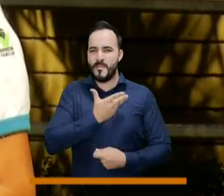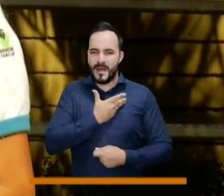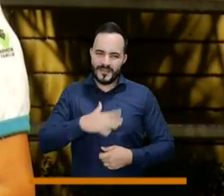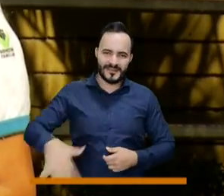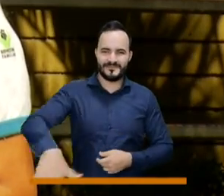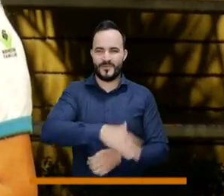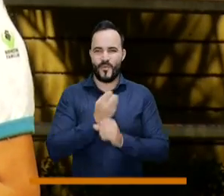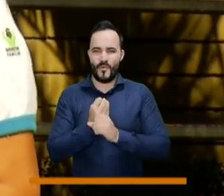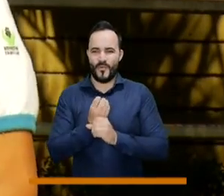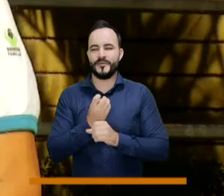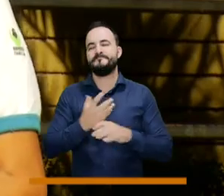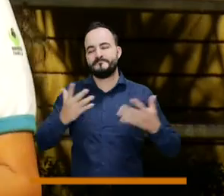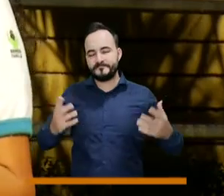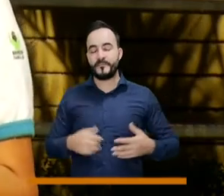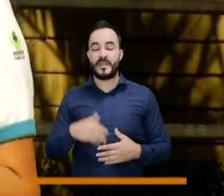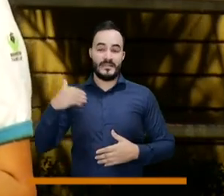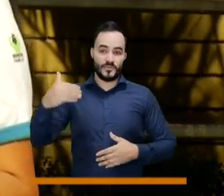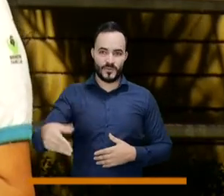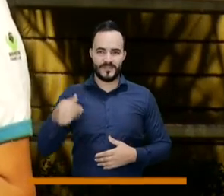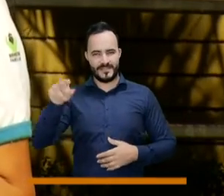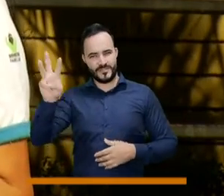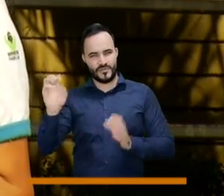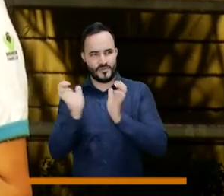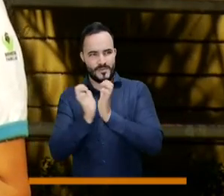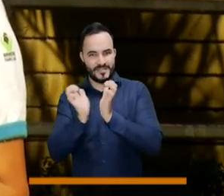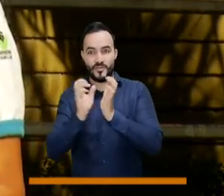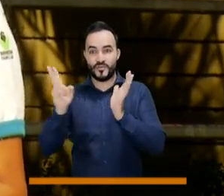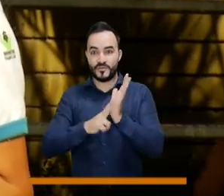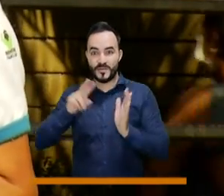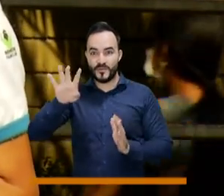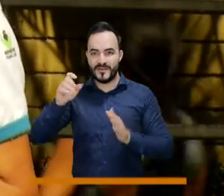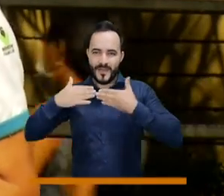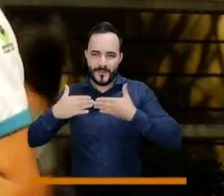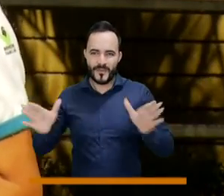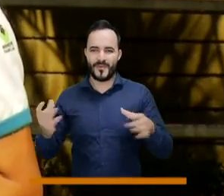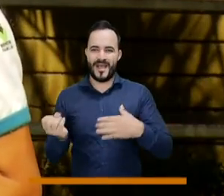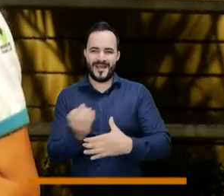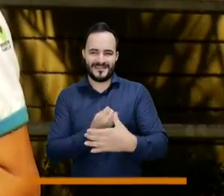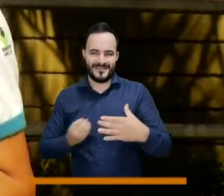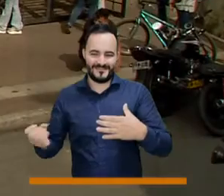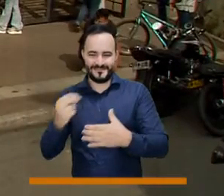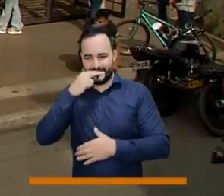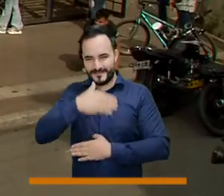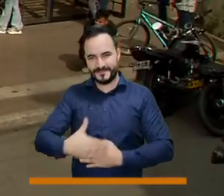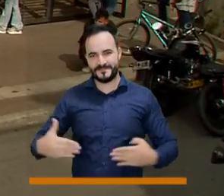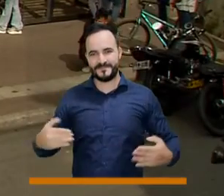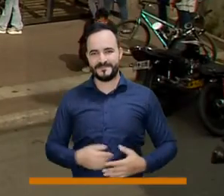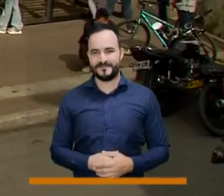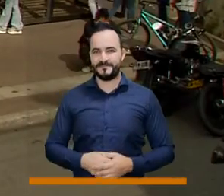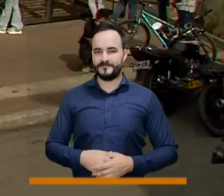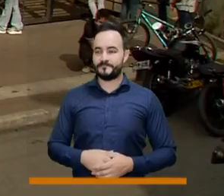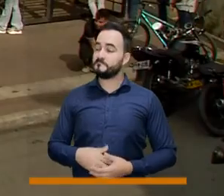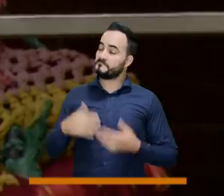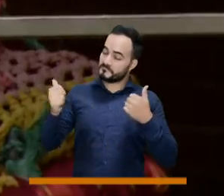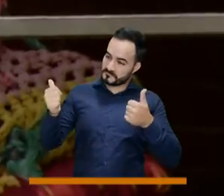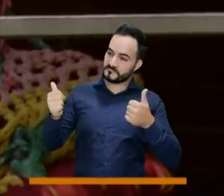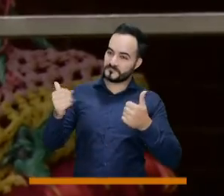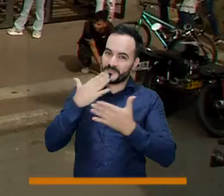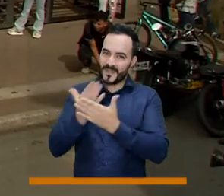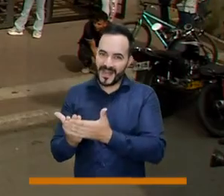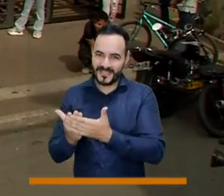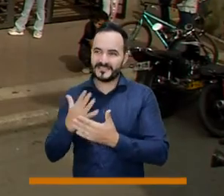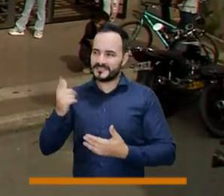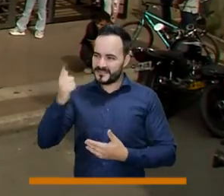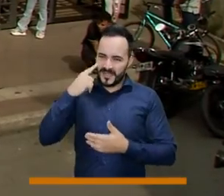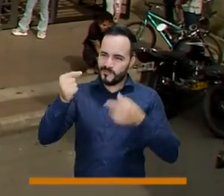madre comunitaria, y el 18 de mayo iniciamos del 2009 en el jardín infantil. Gracias a este